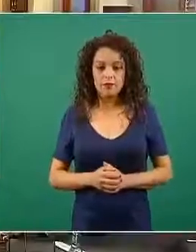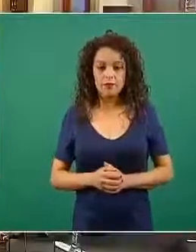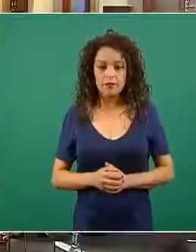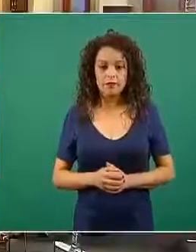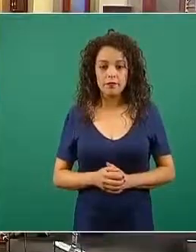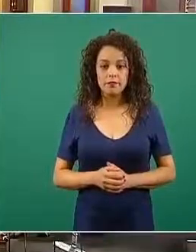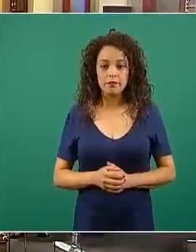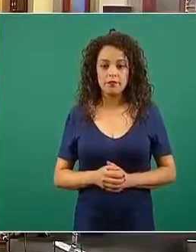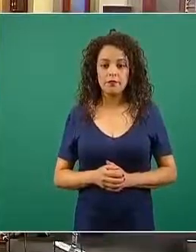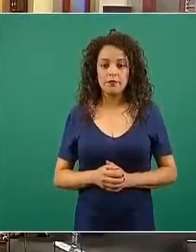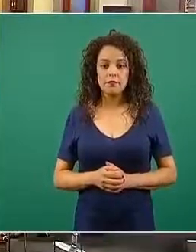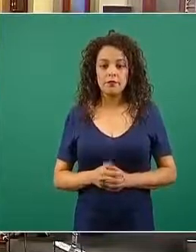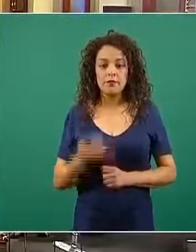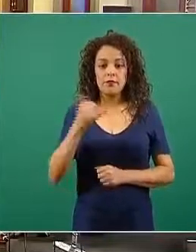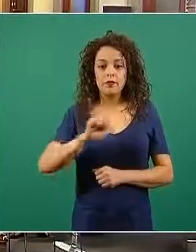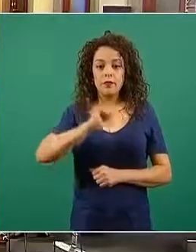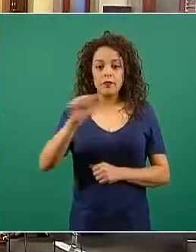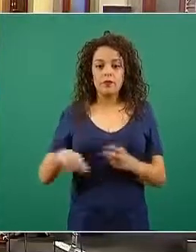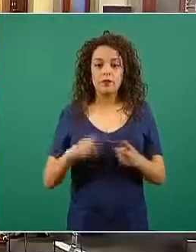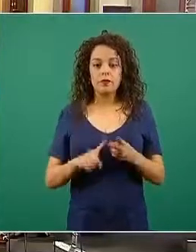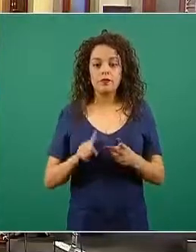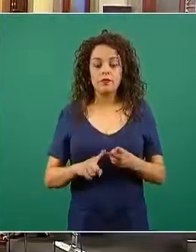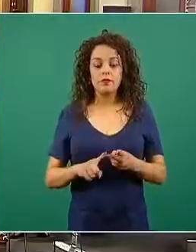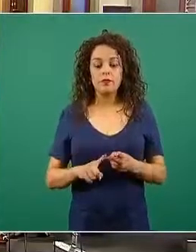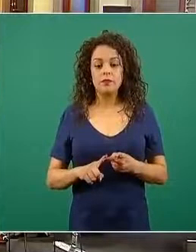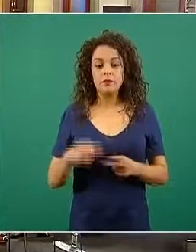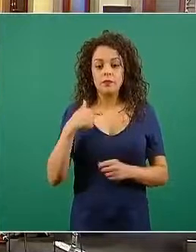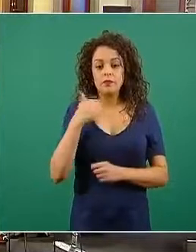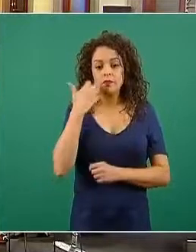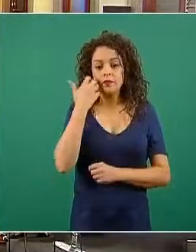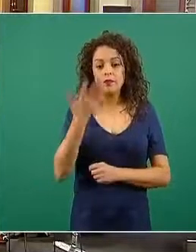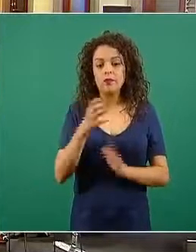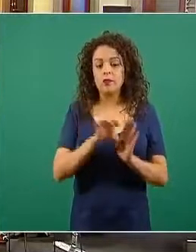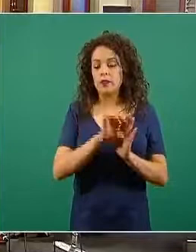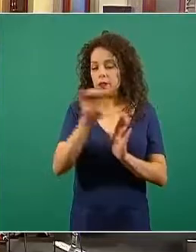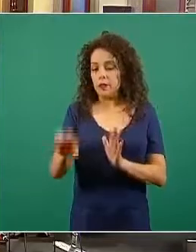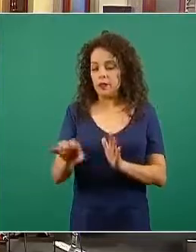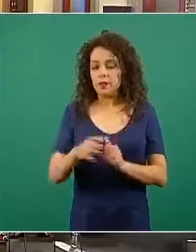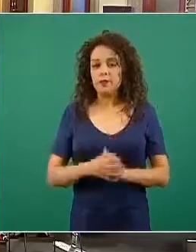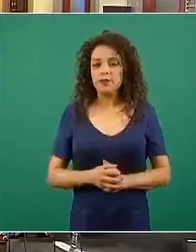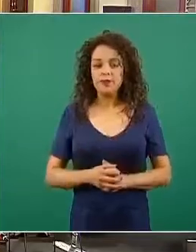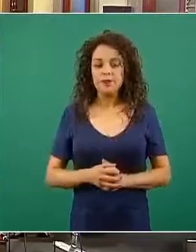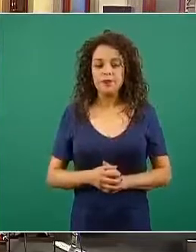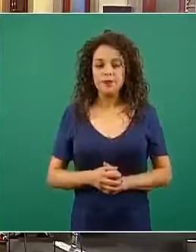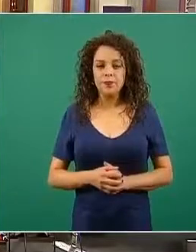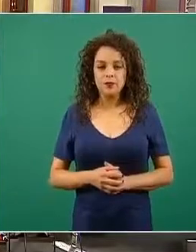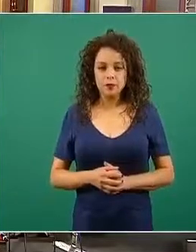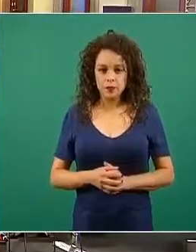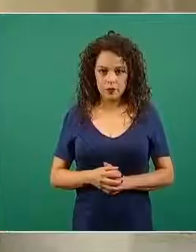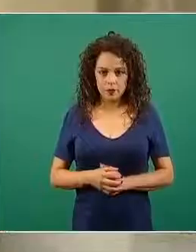en eso. También, por otro lado, quisiera, por ejemplo, ver